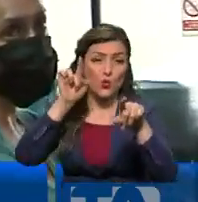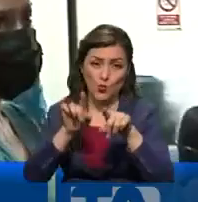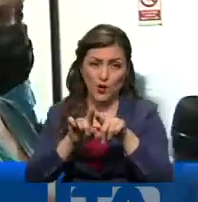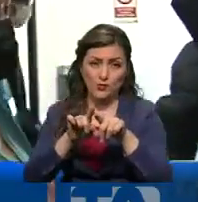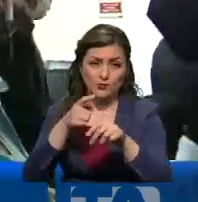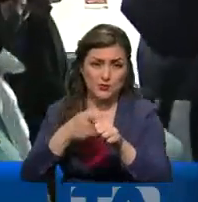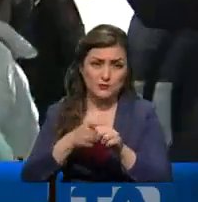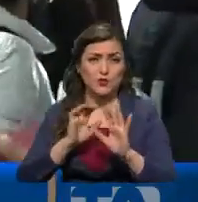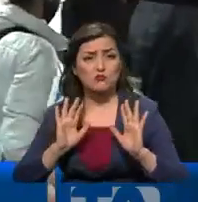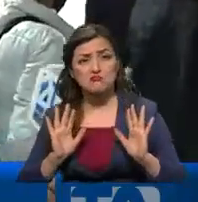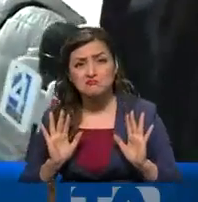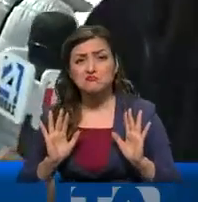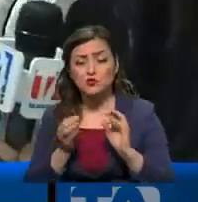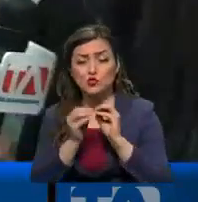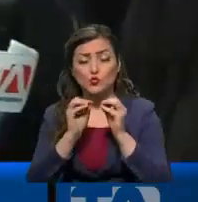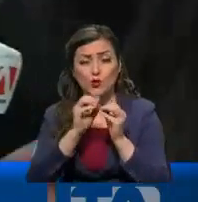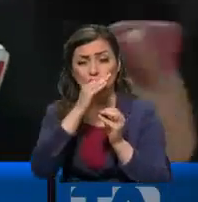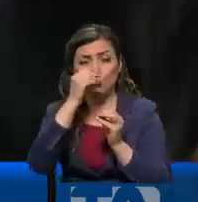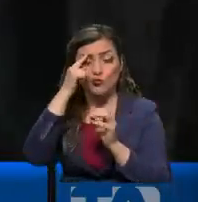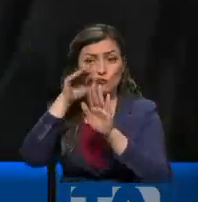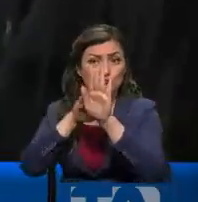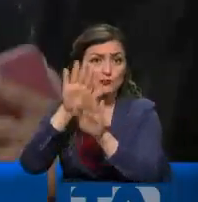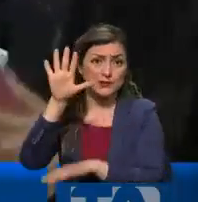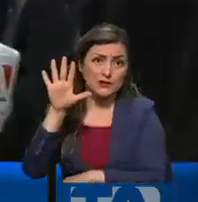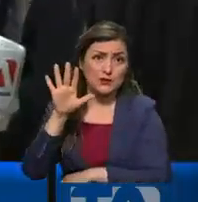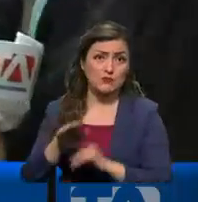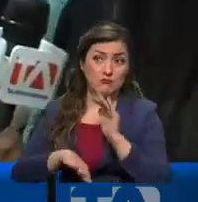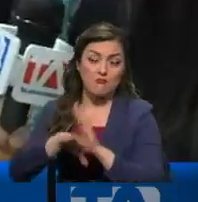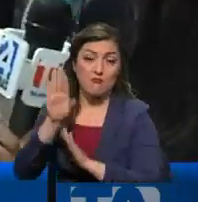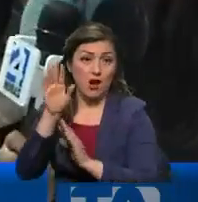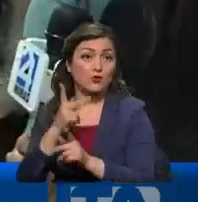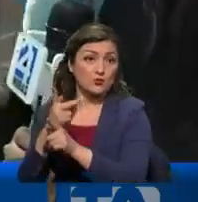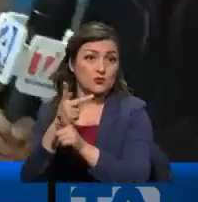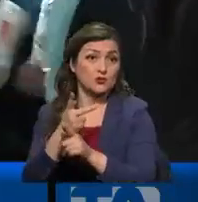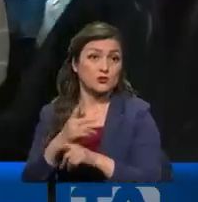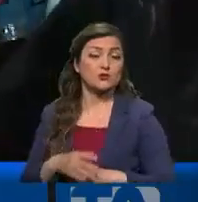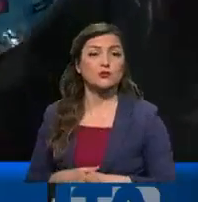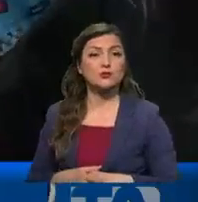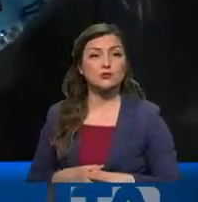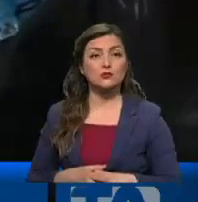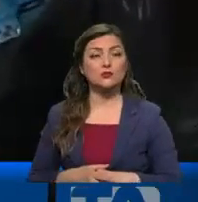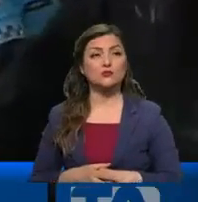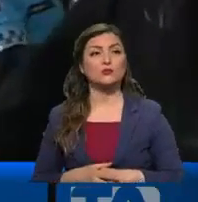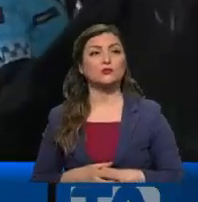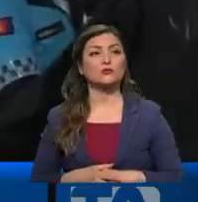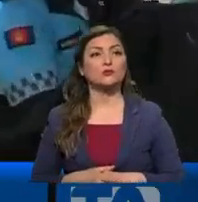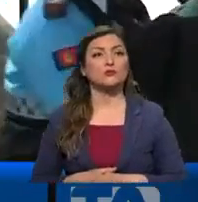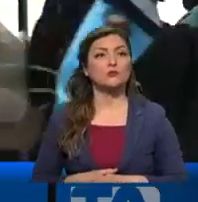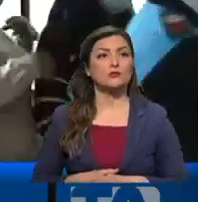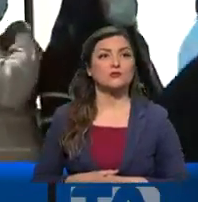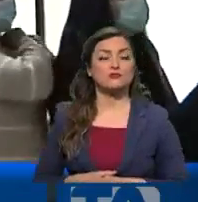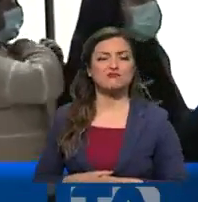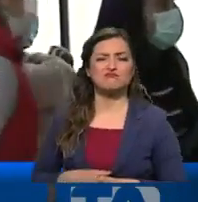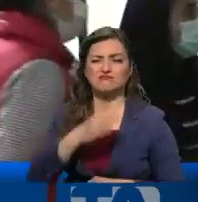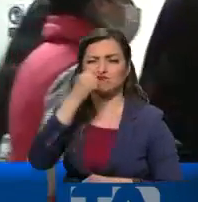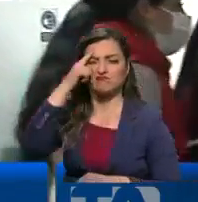en específico también con el bloque afín al correísmo, que como se conoce tiene mayoría aquí en el Consejo Metropolitano. Bueno, yo no diría que existe mayoría.